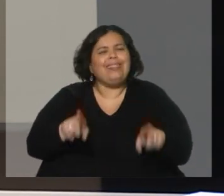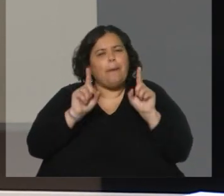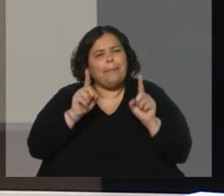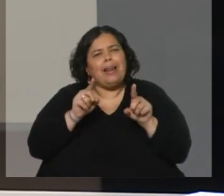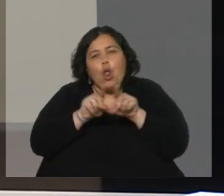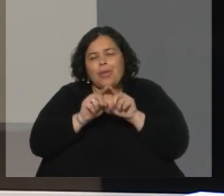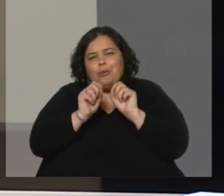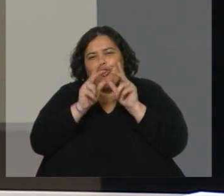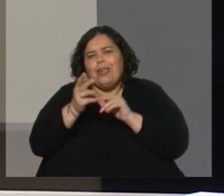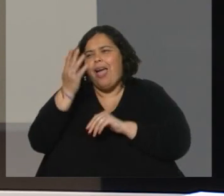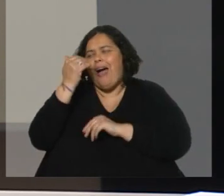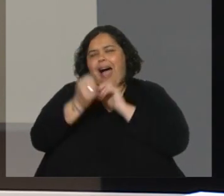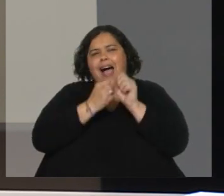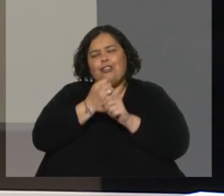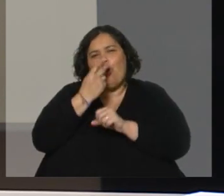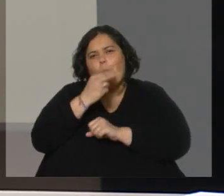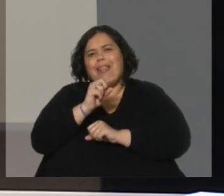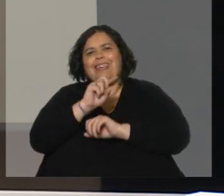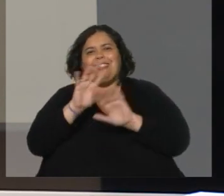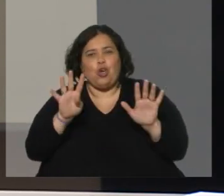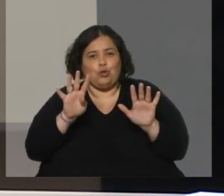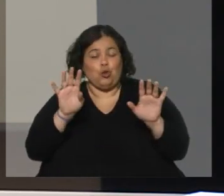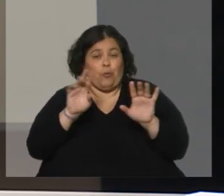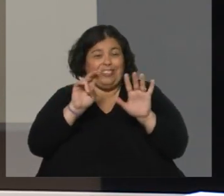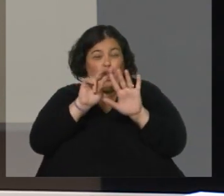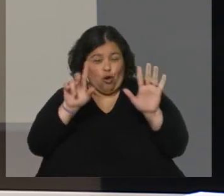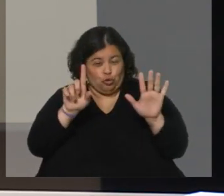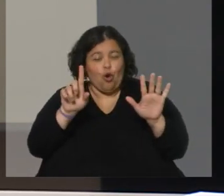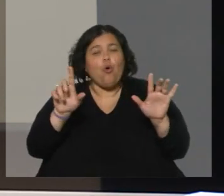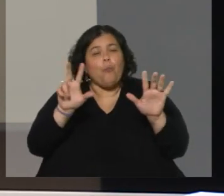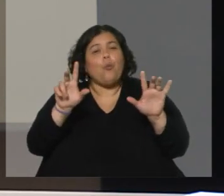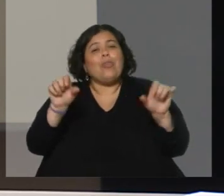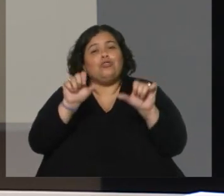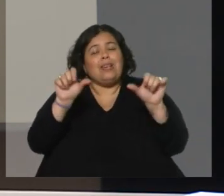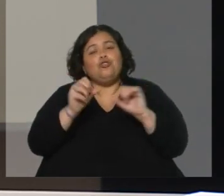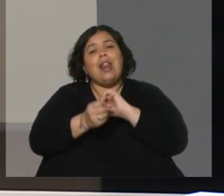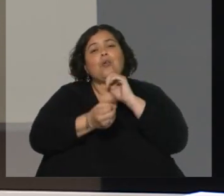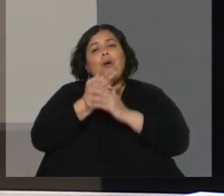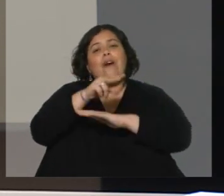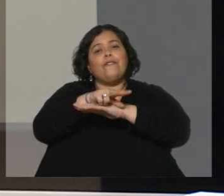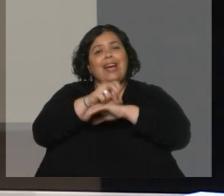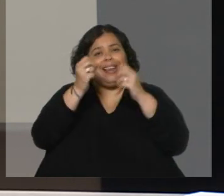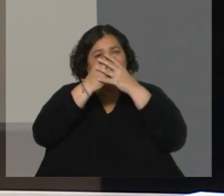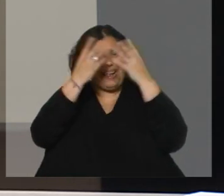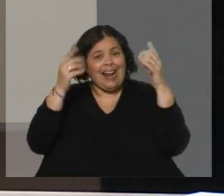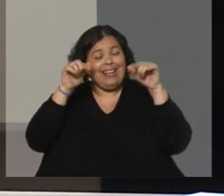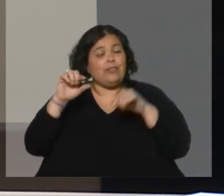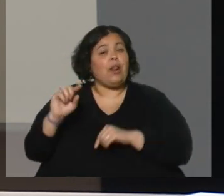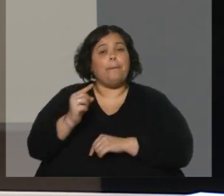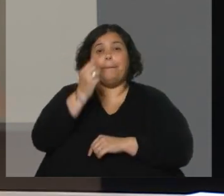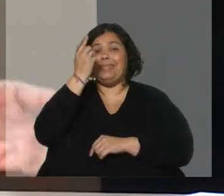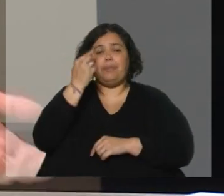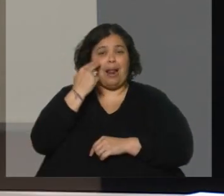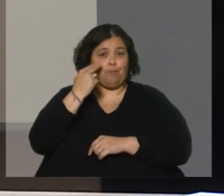cuando se estructuró la nueva fiscalía general y fue el motivo principal por el cual Se generó Una